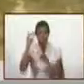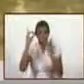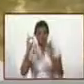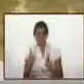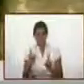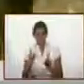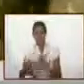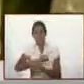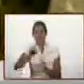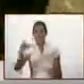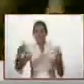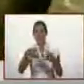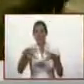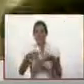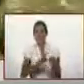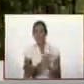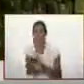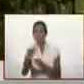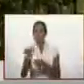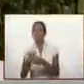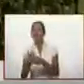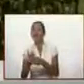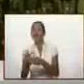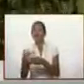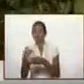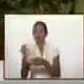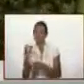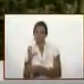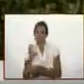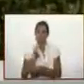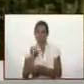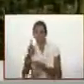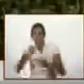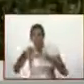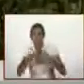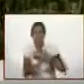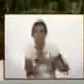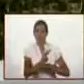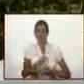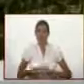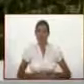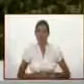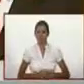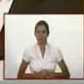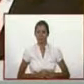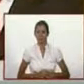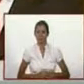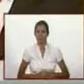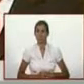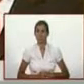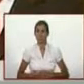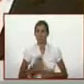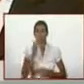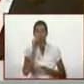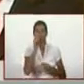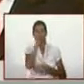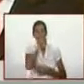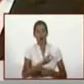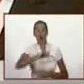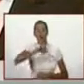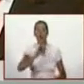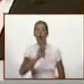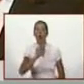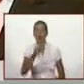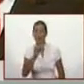enviar grupos de las autodefensas a los puntos fronterizos con la misión de entrar a nuestro territorio cuando le fuese requerido. Jorge Noguera, director del